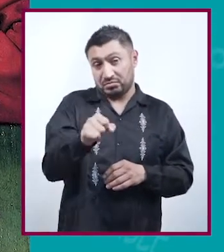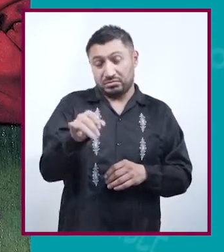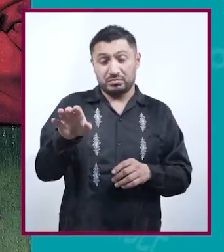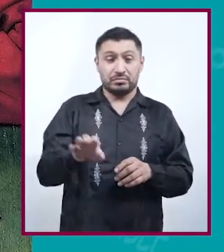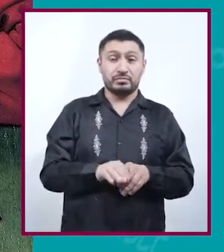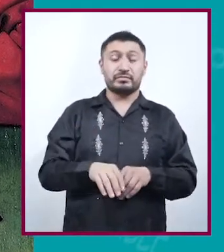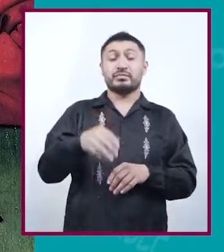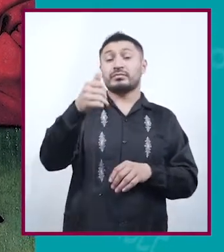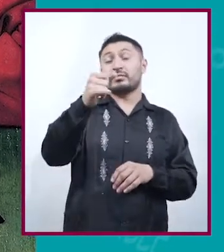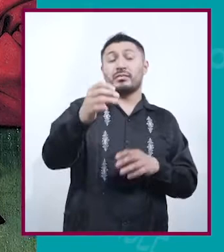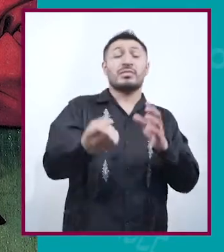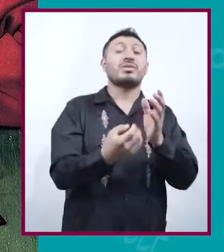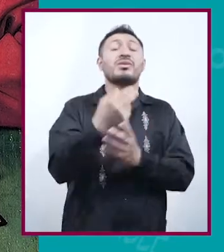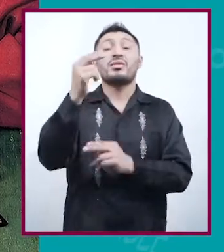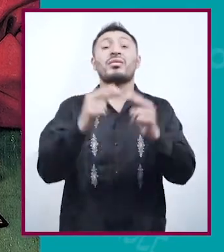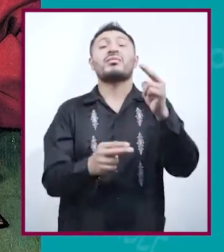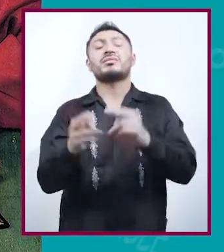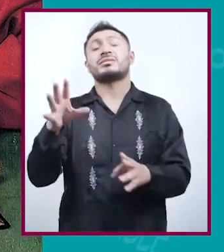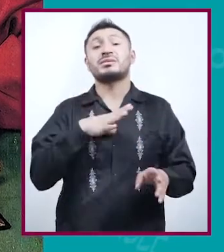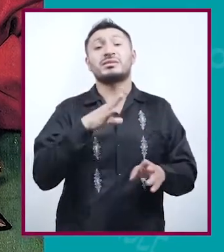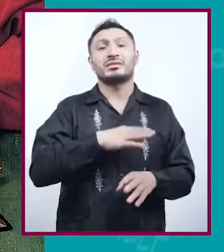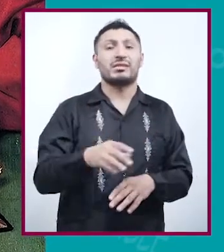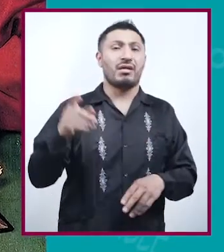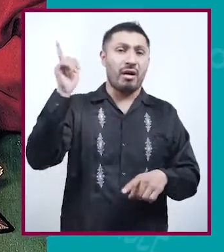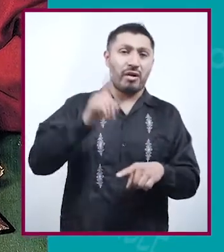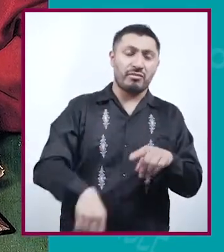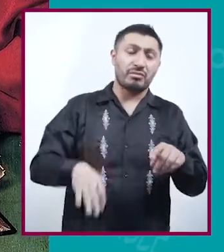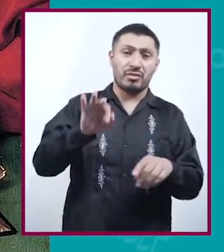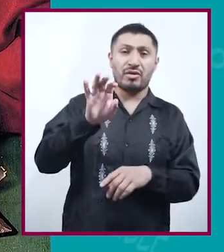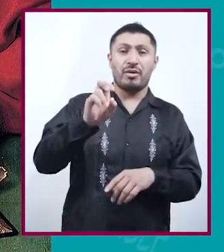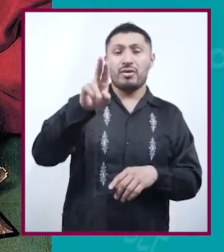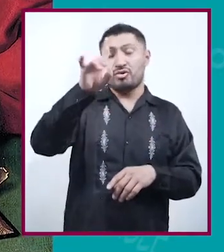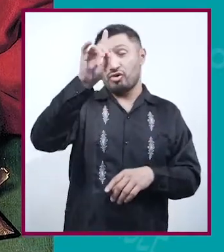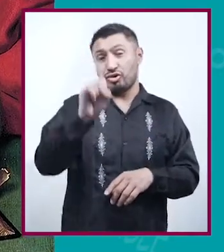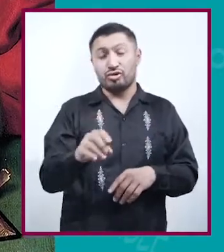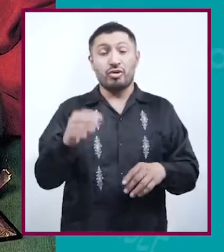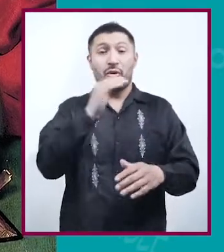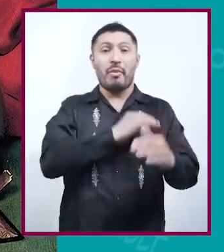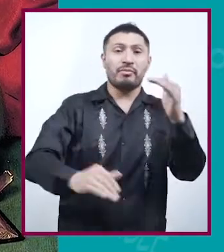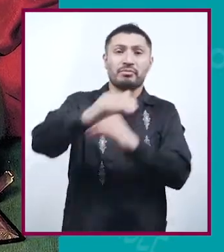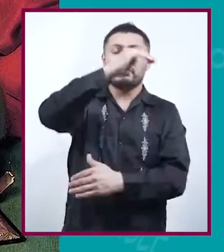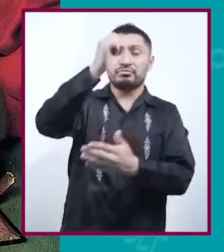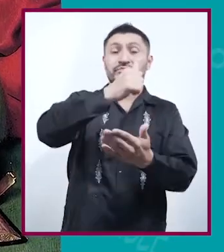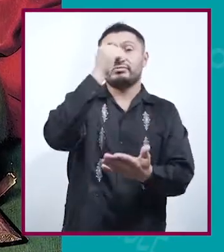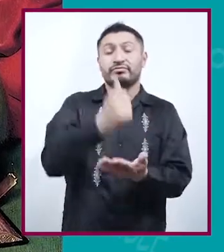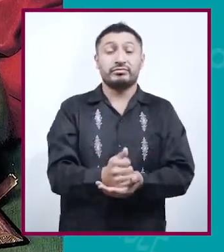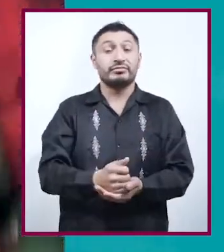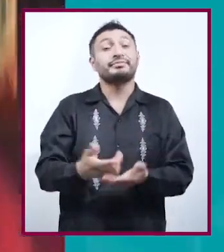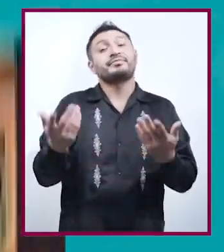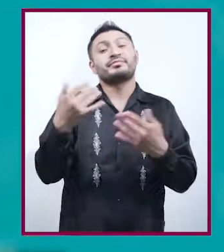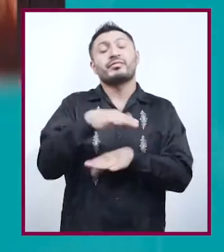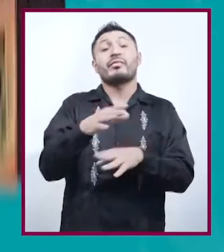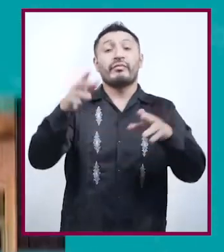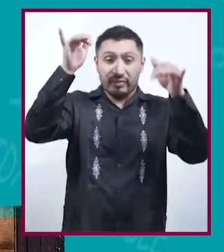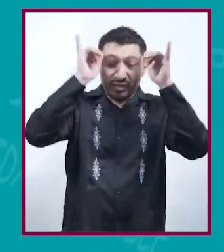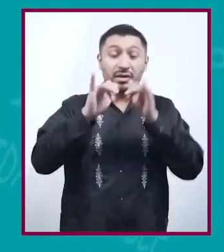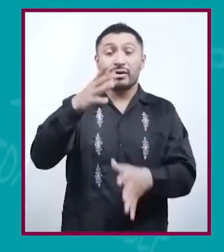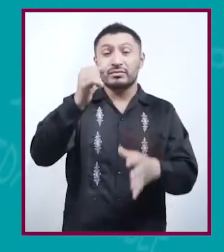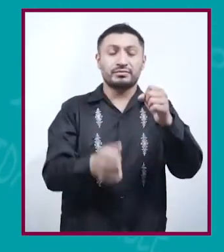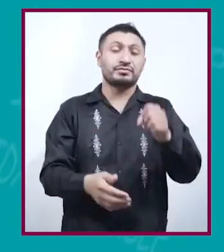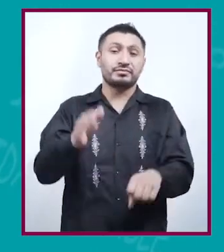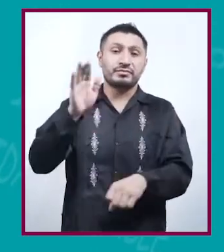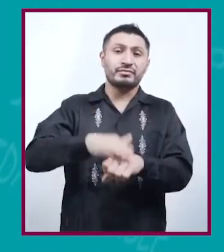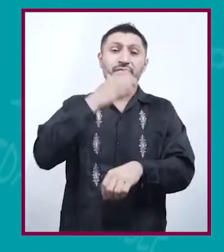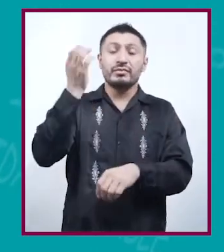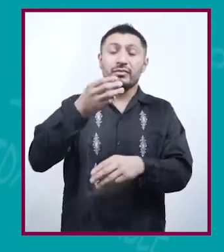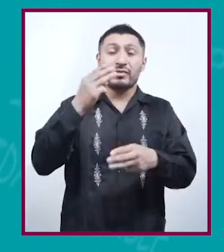los comerciantes burgueses, esa nueva clase social que surgía al acabarse los feudos y prosperar las ciudades. Hablando de